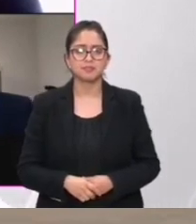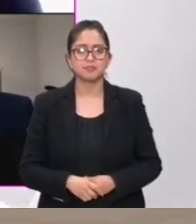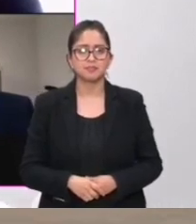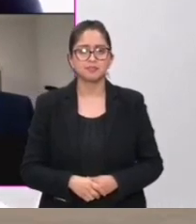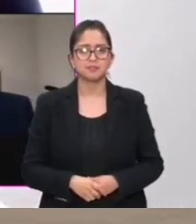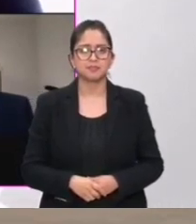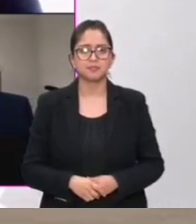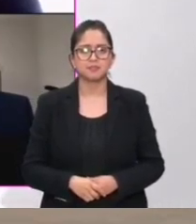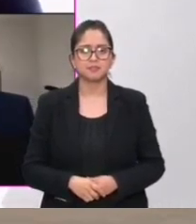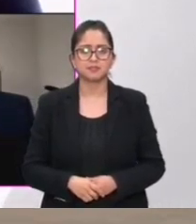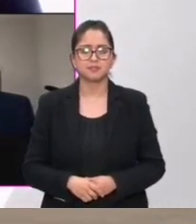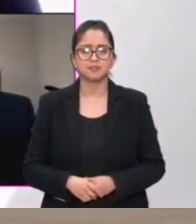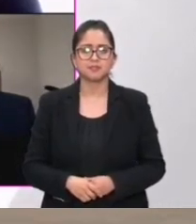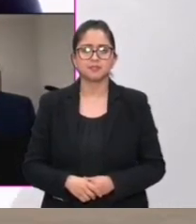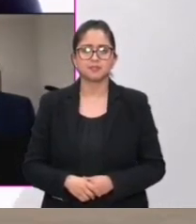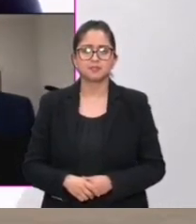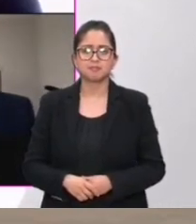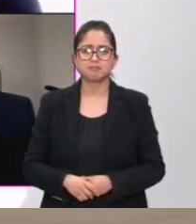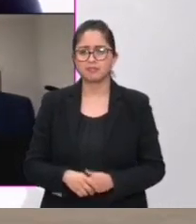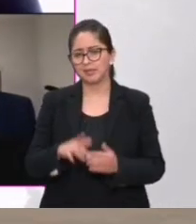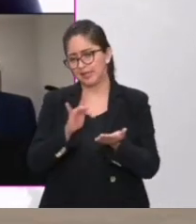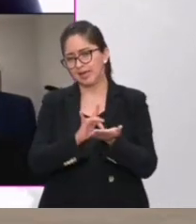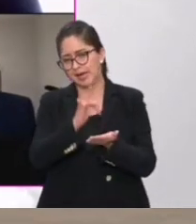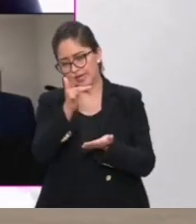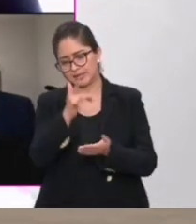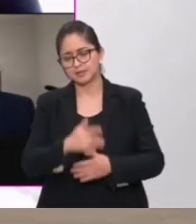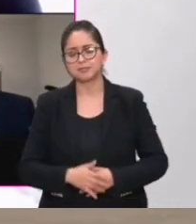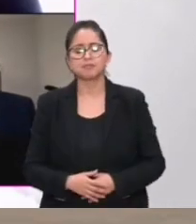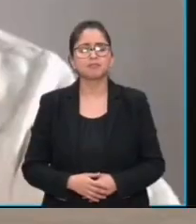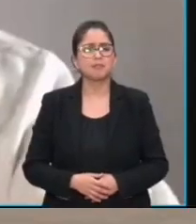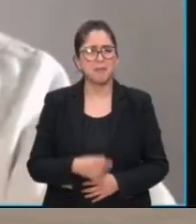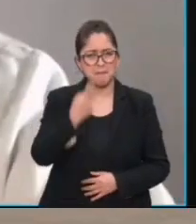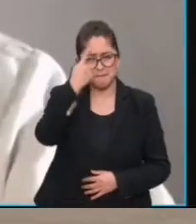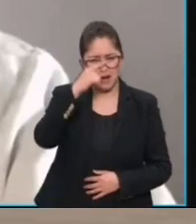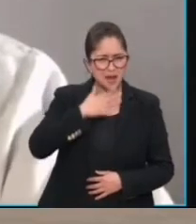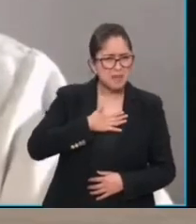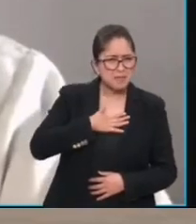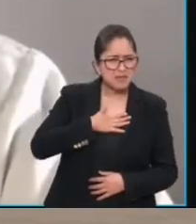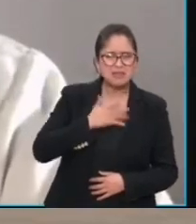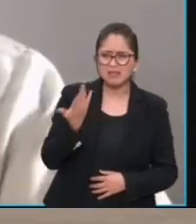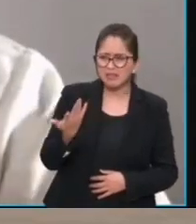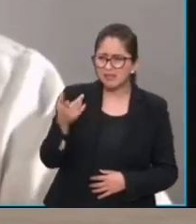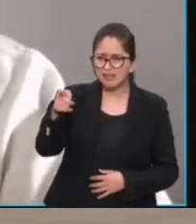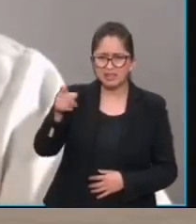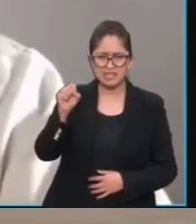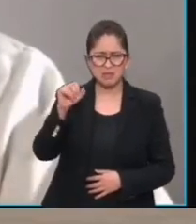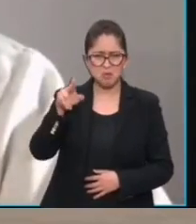A mí me extraña que Simón no tenga conocimiento de que actualmente ningún país tiene